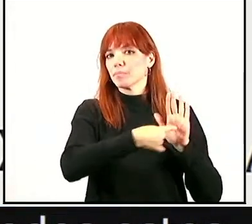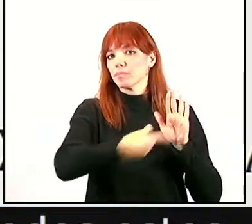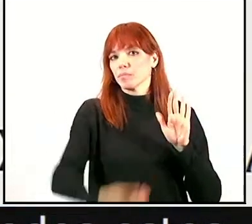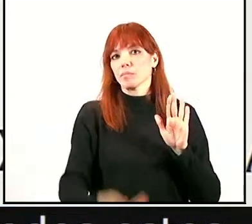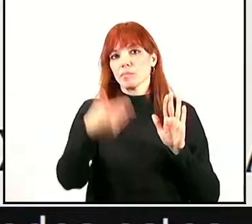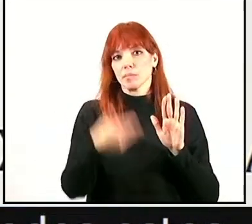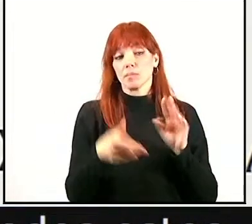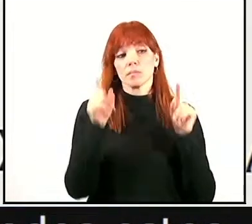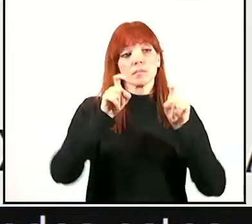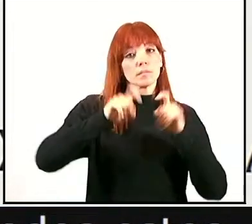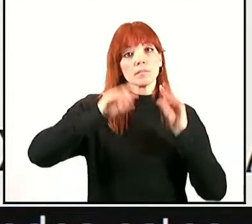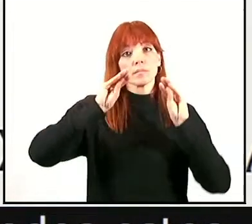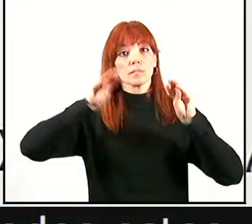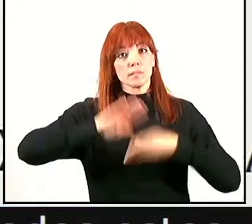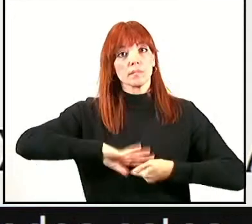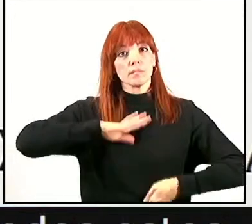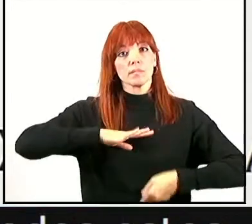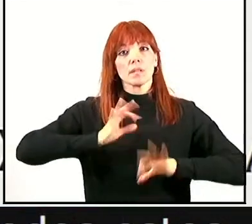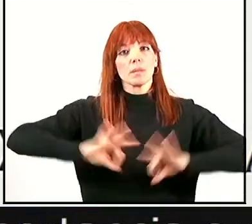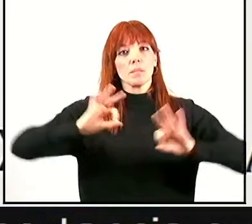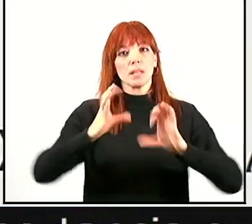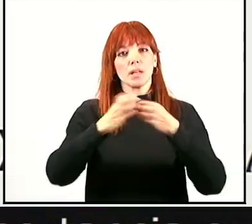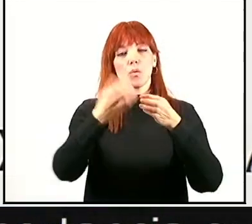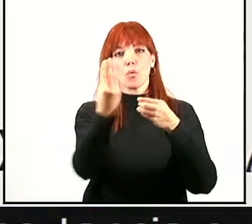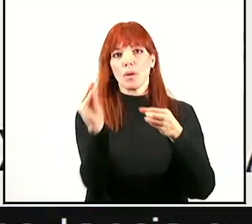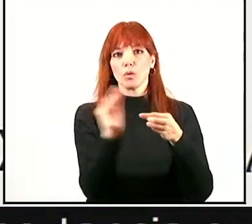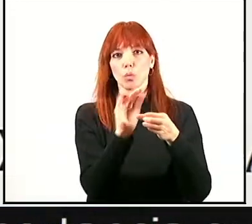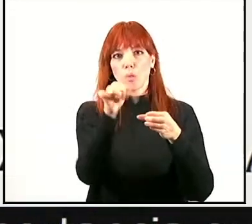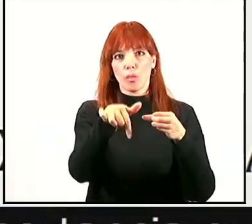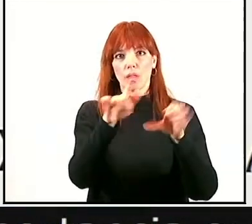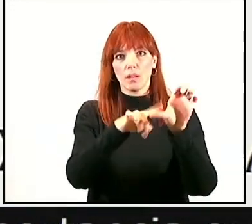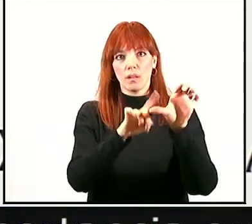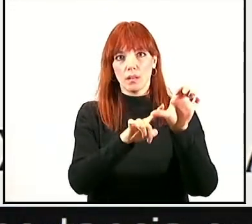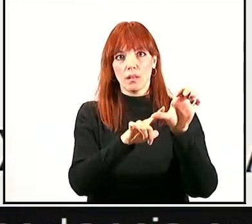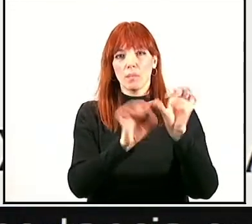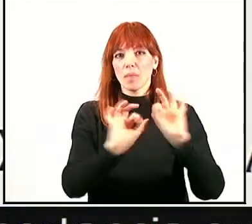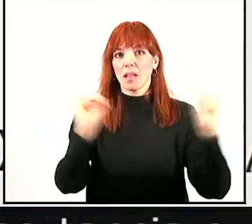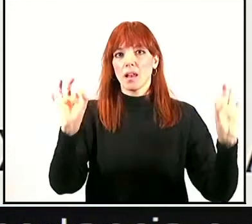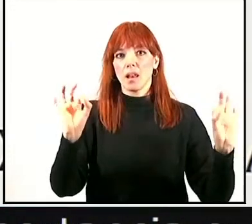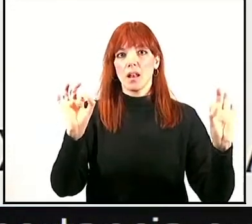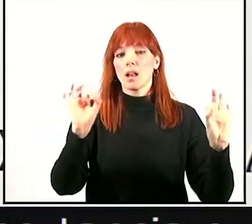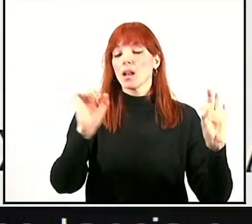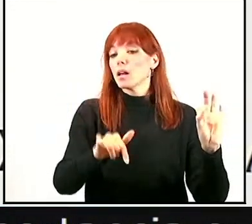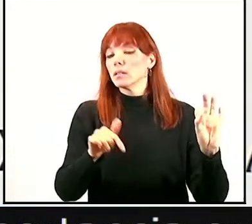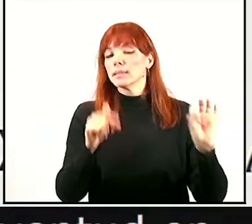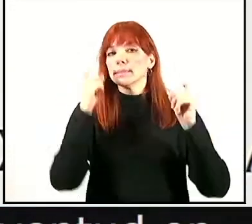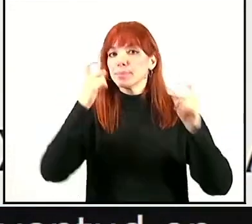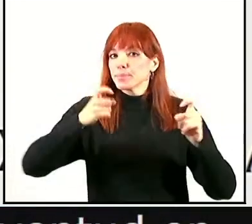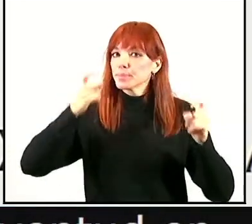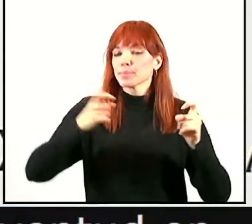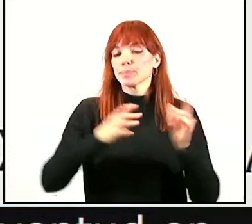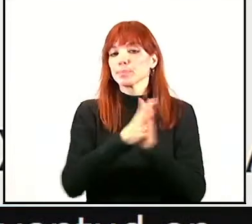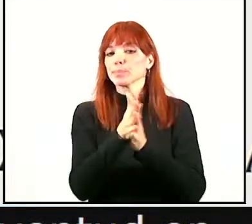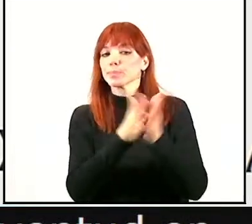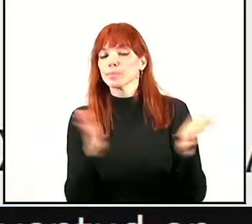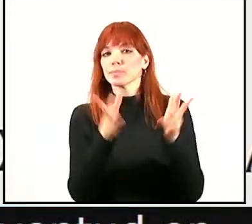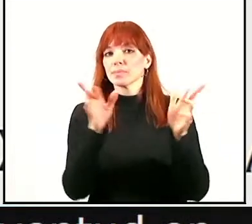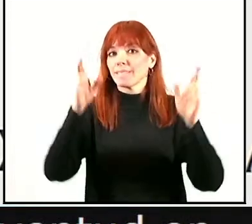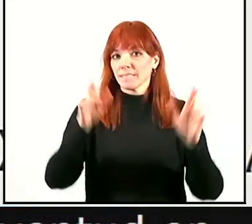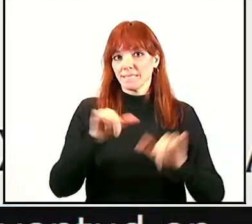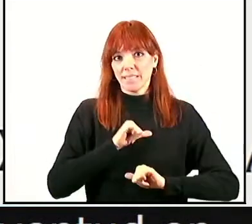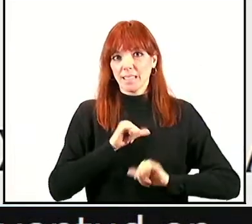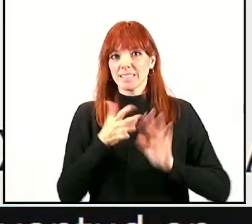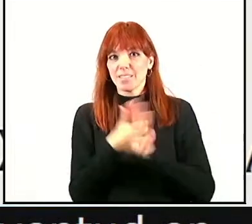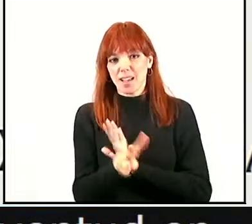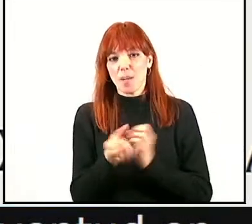tiene educar y formar especialmente a la juventud en Extremadura, poniendo ese énfasis en lo esperanzador que